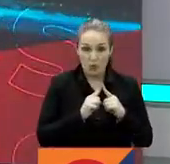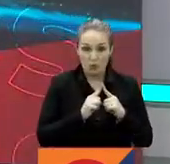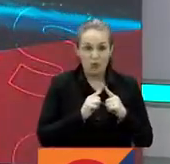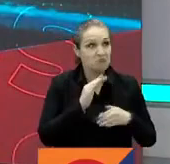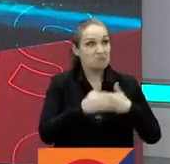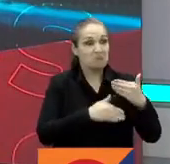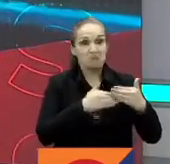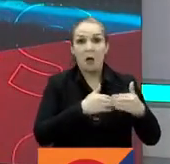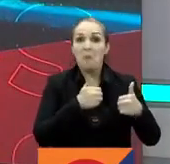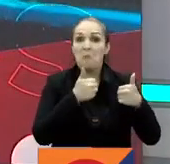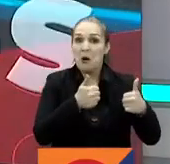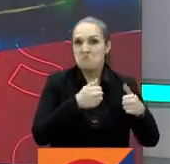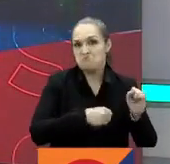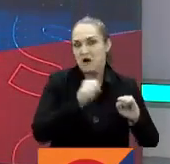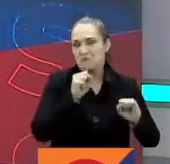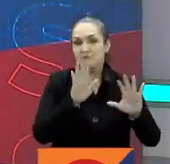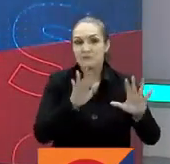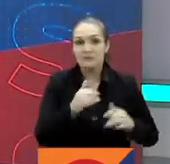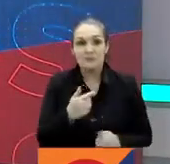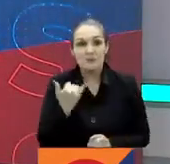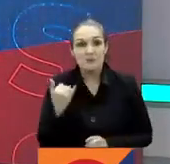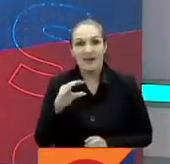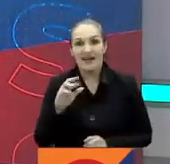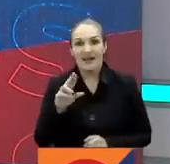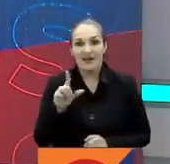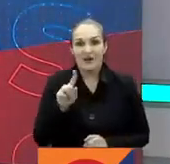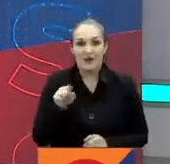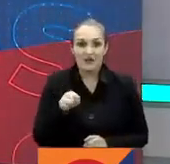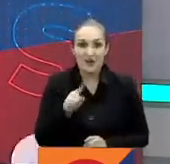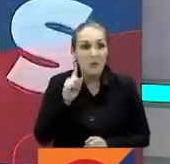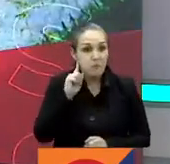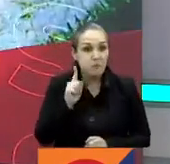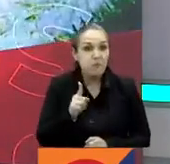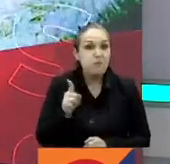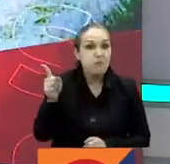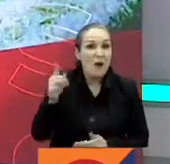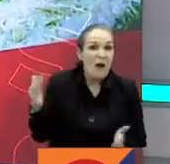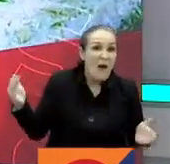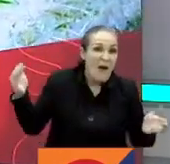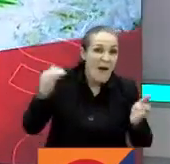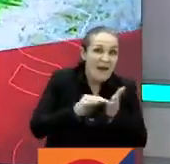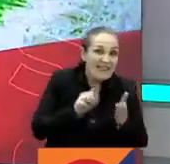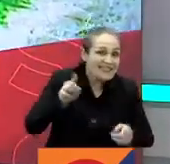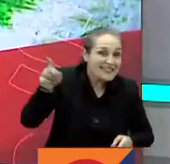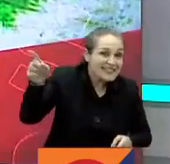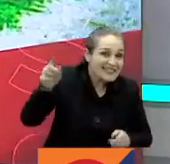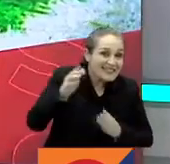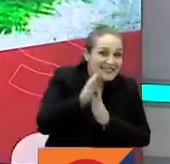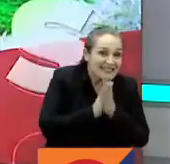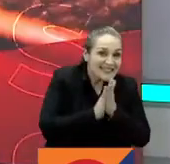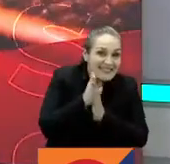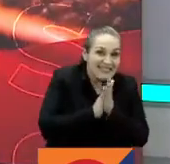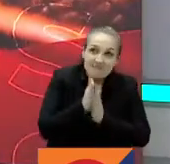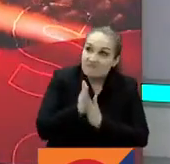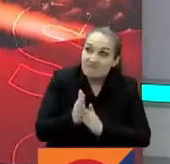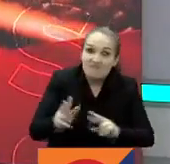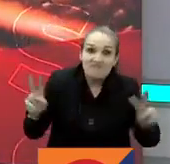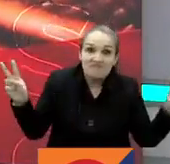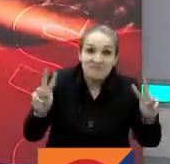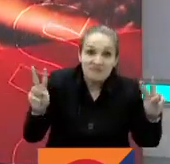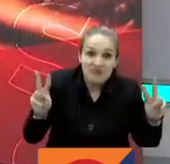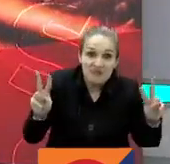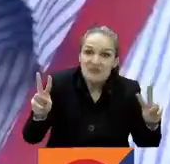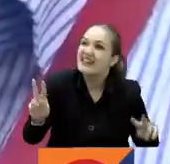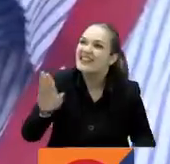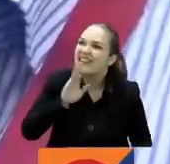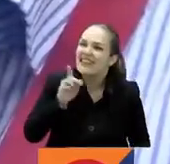Y vamos de inmediato con Carlos Julio Guzmán, que en este momento otra vez está ya listo en el momento de la noticia. Bueno, Carlos Julio, ¿a quién nos